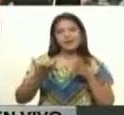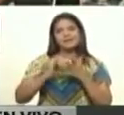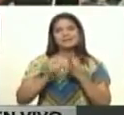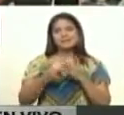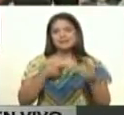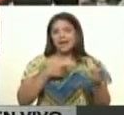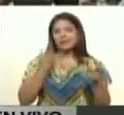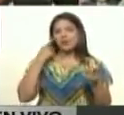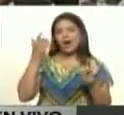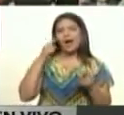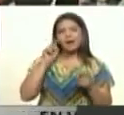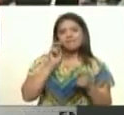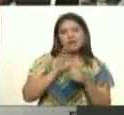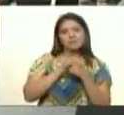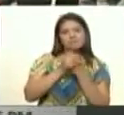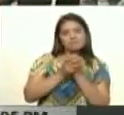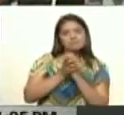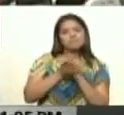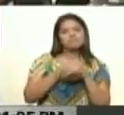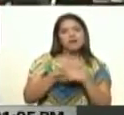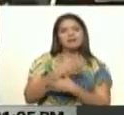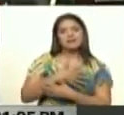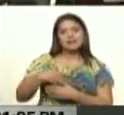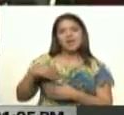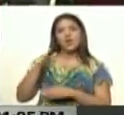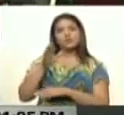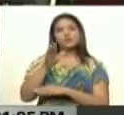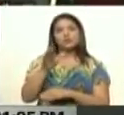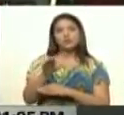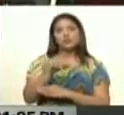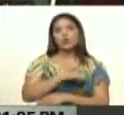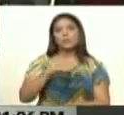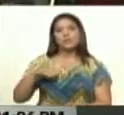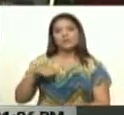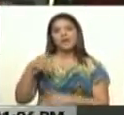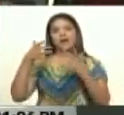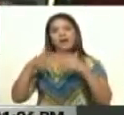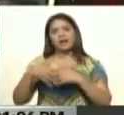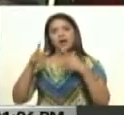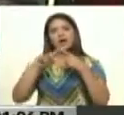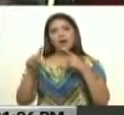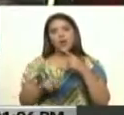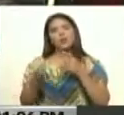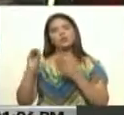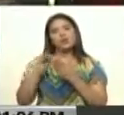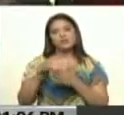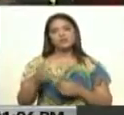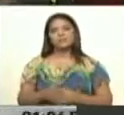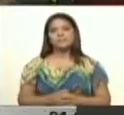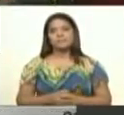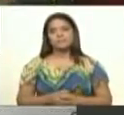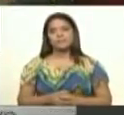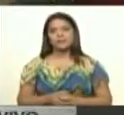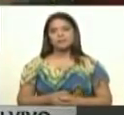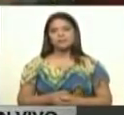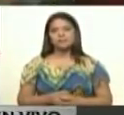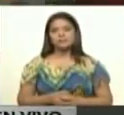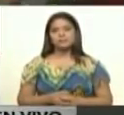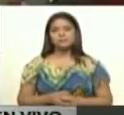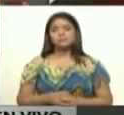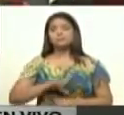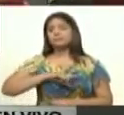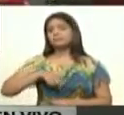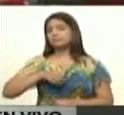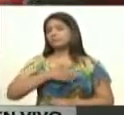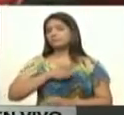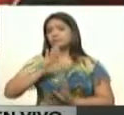retrógrada intención de la privatización del Servicio Eléctrico Nacional nuevamente. Hoy más que nunca, nuestro